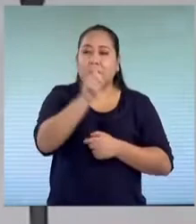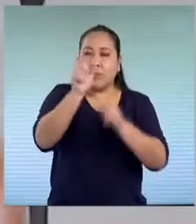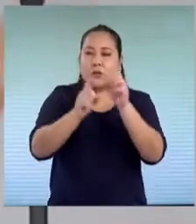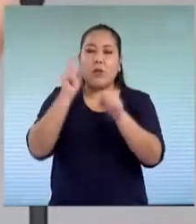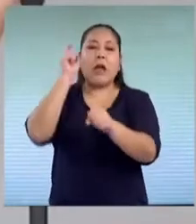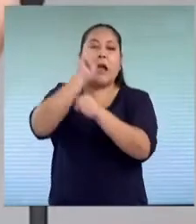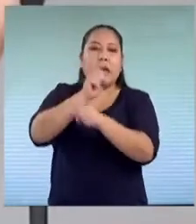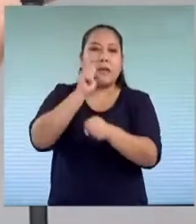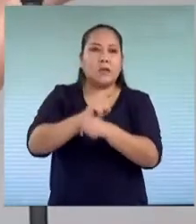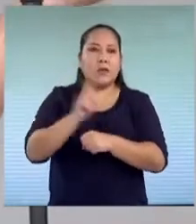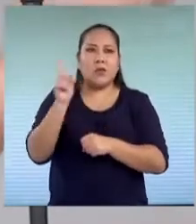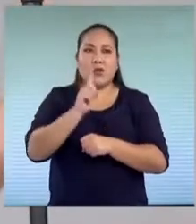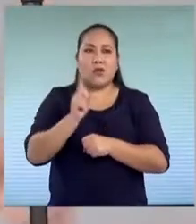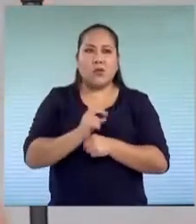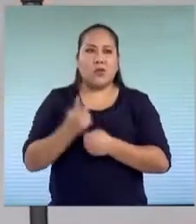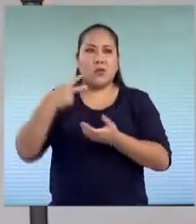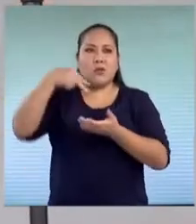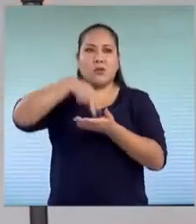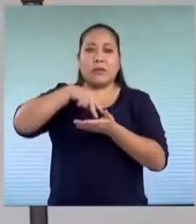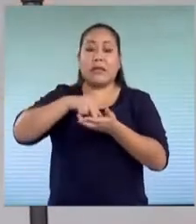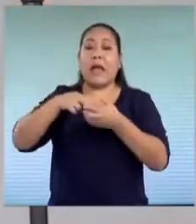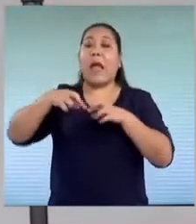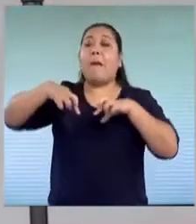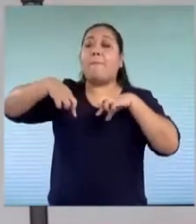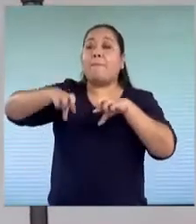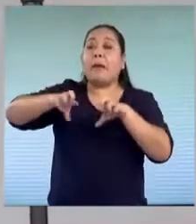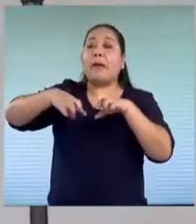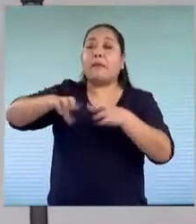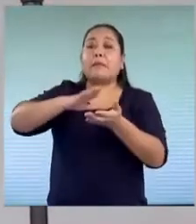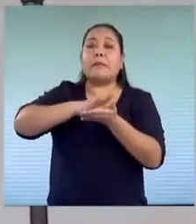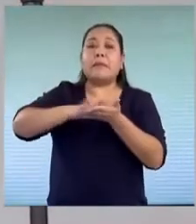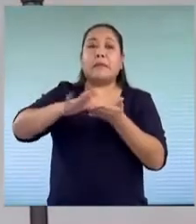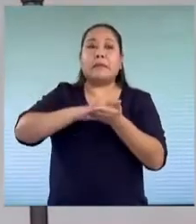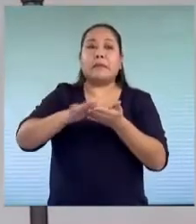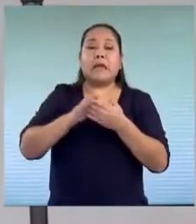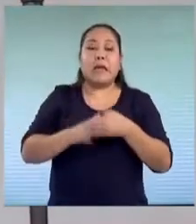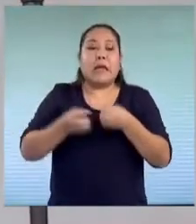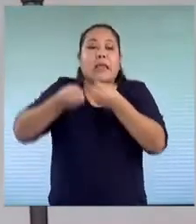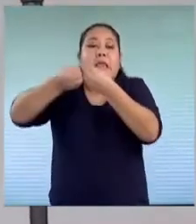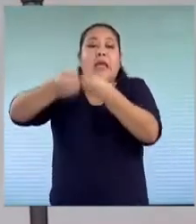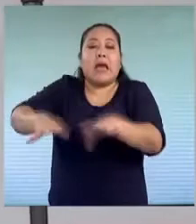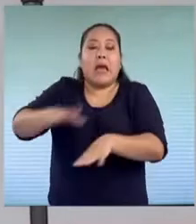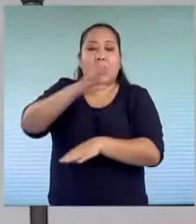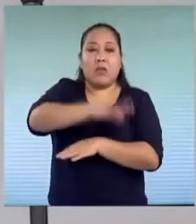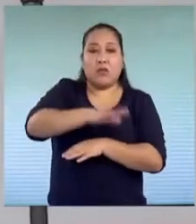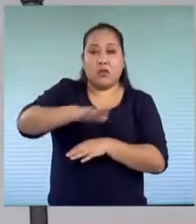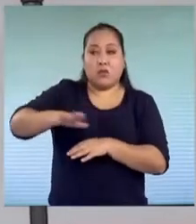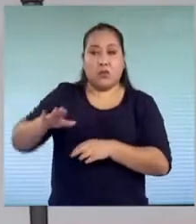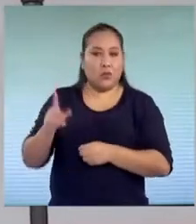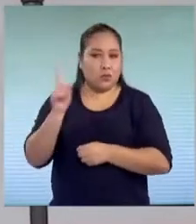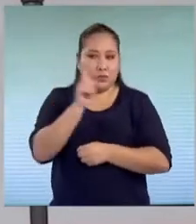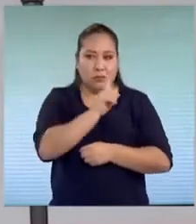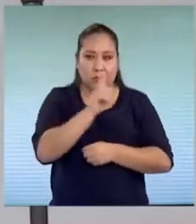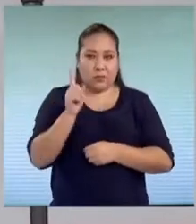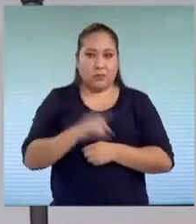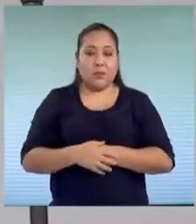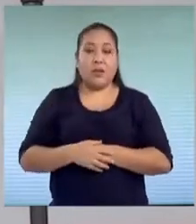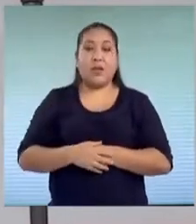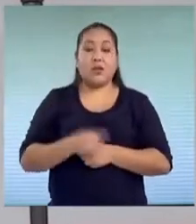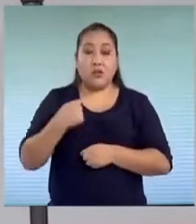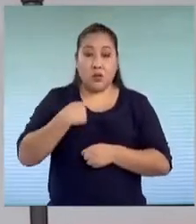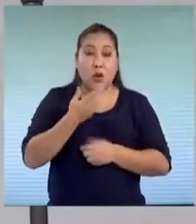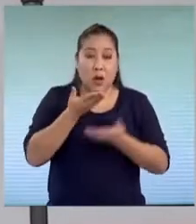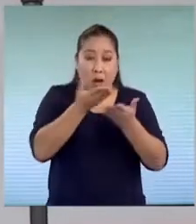enseñan, no a los que están con licencia sindical y dejaron abandonado a los niños. A ellos